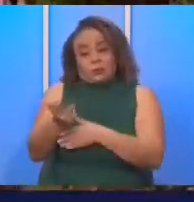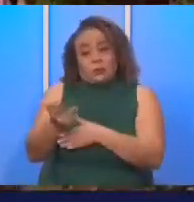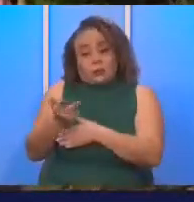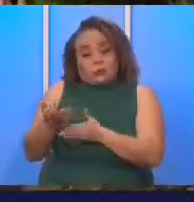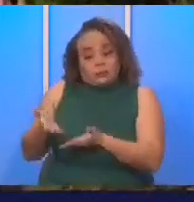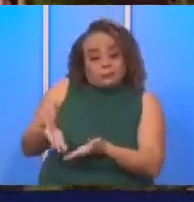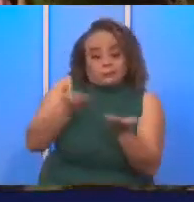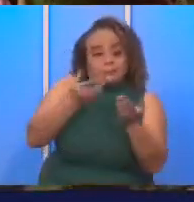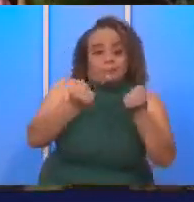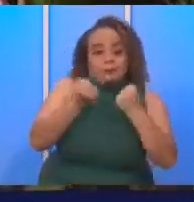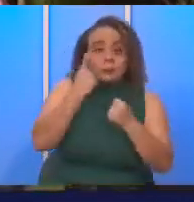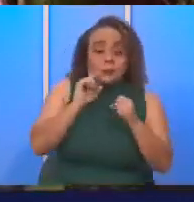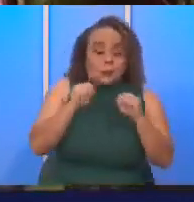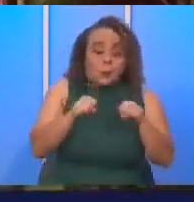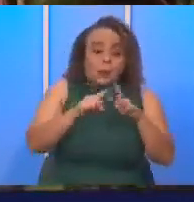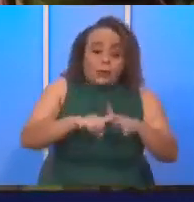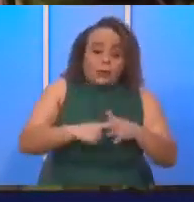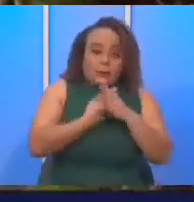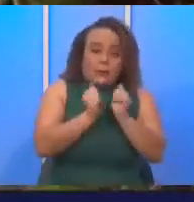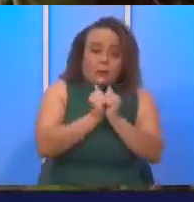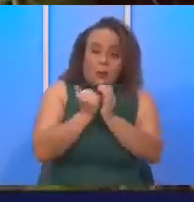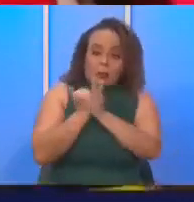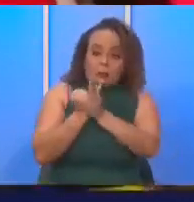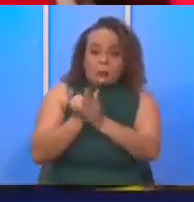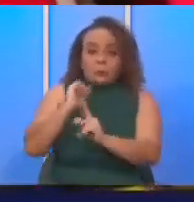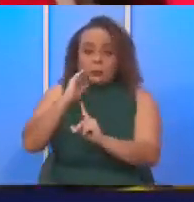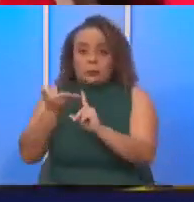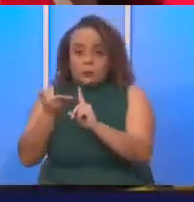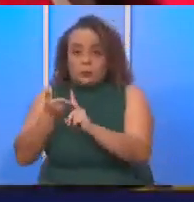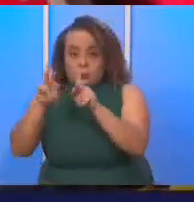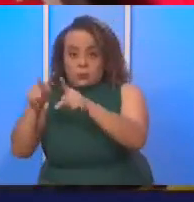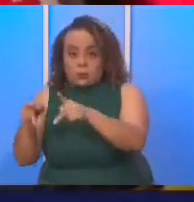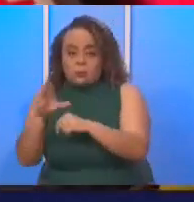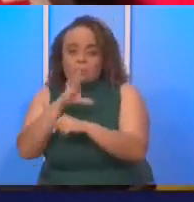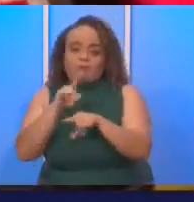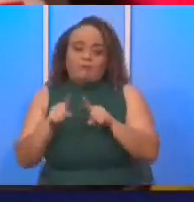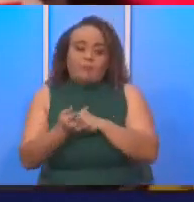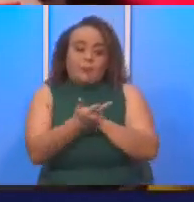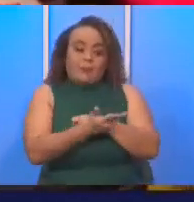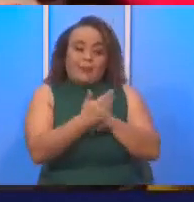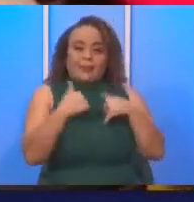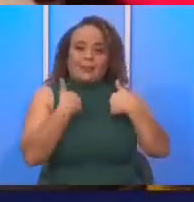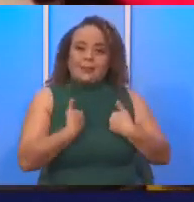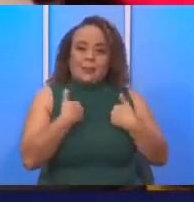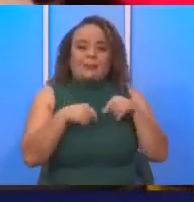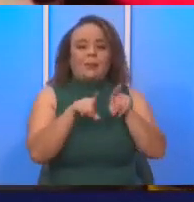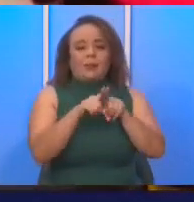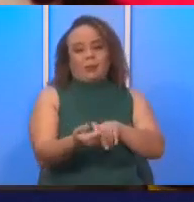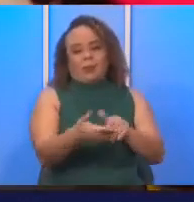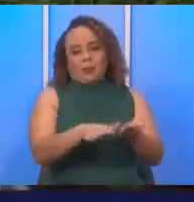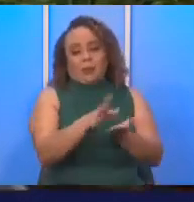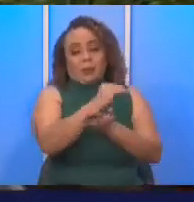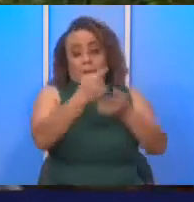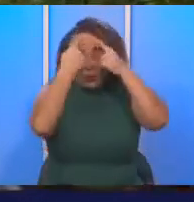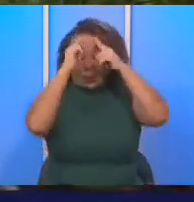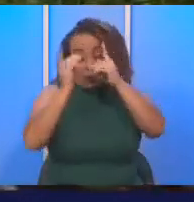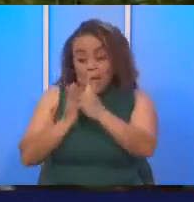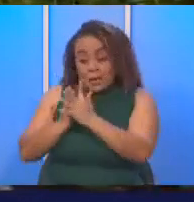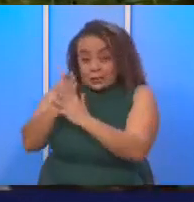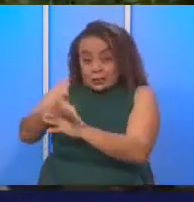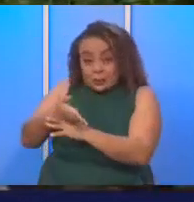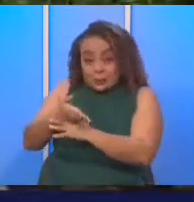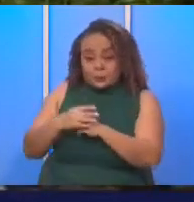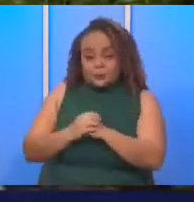los sacaron del vehículo para poder iniciar con el rescate de las víctimas, sin embargo, esos tres animales también fallecieron, y ya cuando logran el acceso